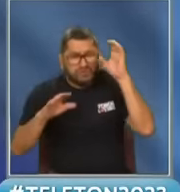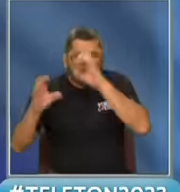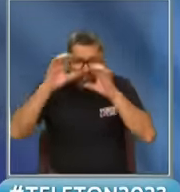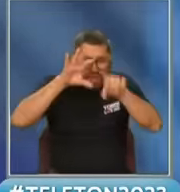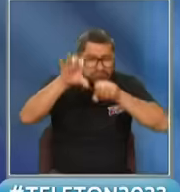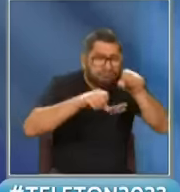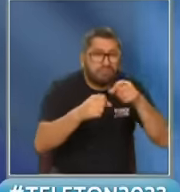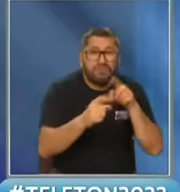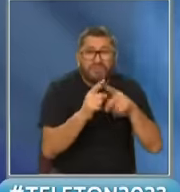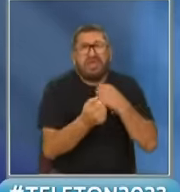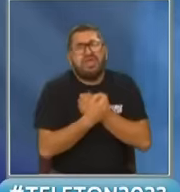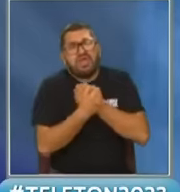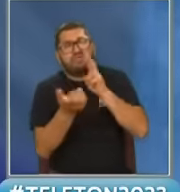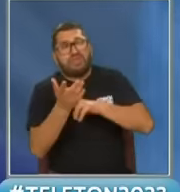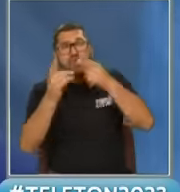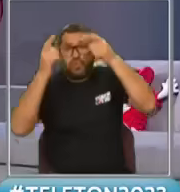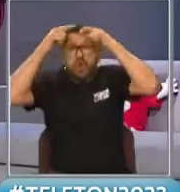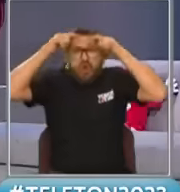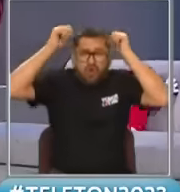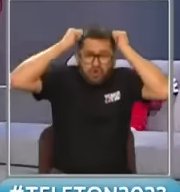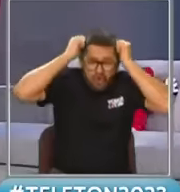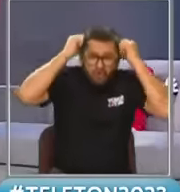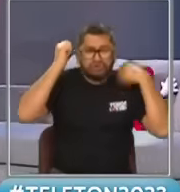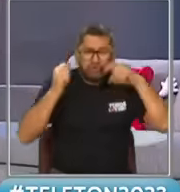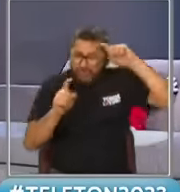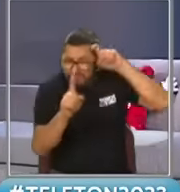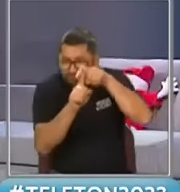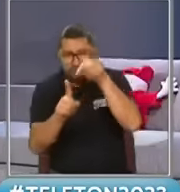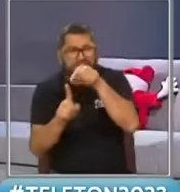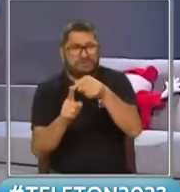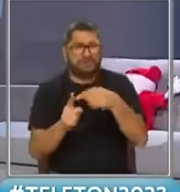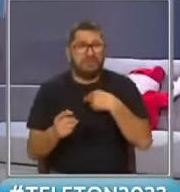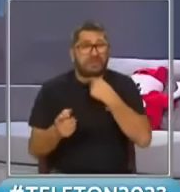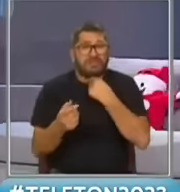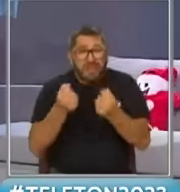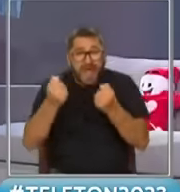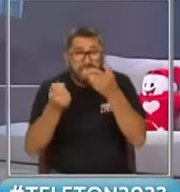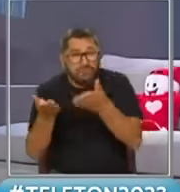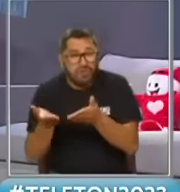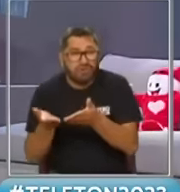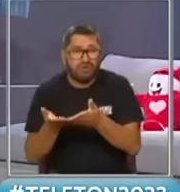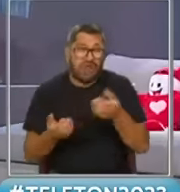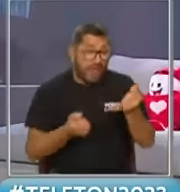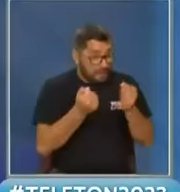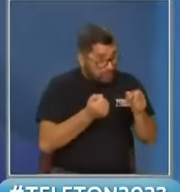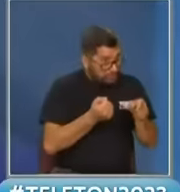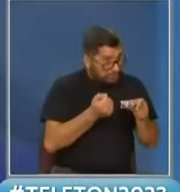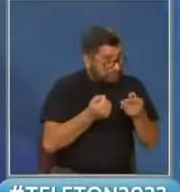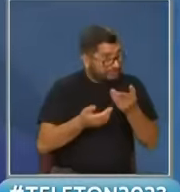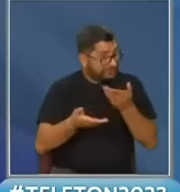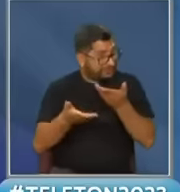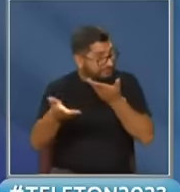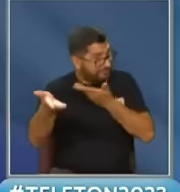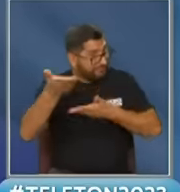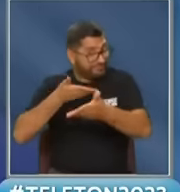mi gorro. Entonces, si tanto le interesaba mi camioneta, les cambio la camioneta por mi gorro.